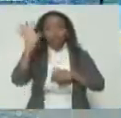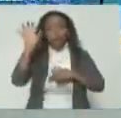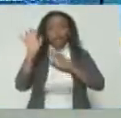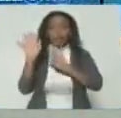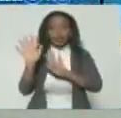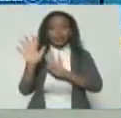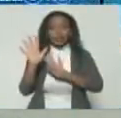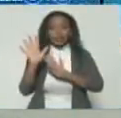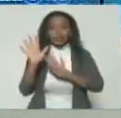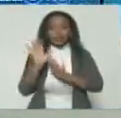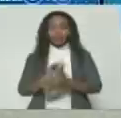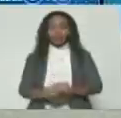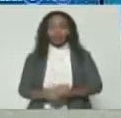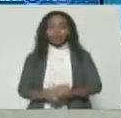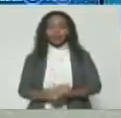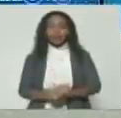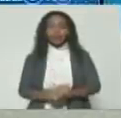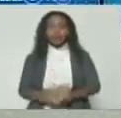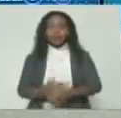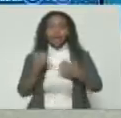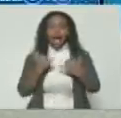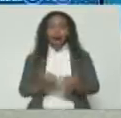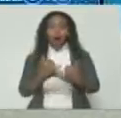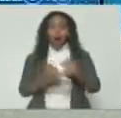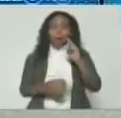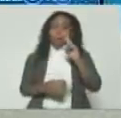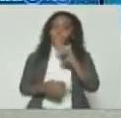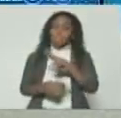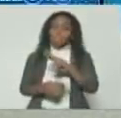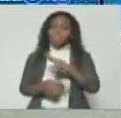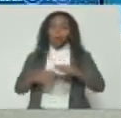Era un país. Y ya estamos viendo